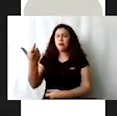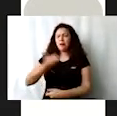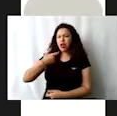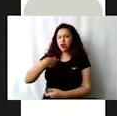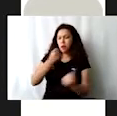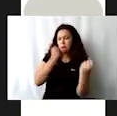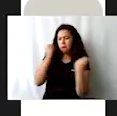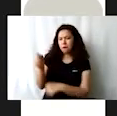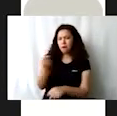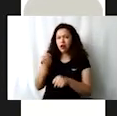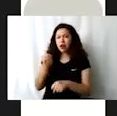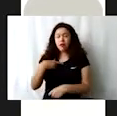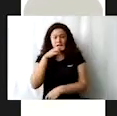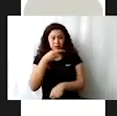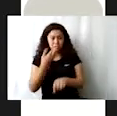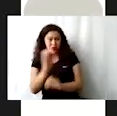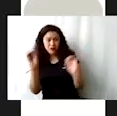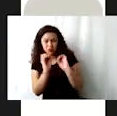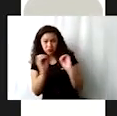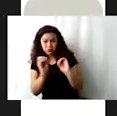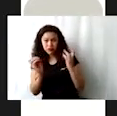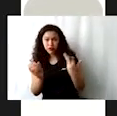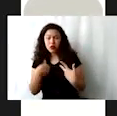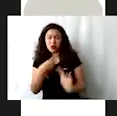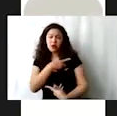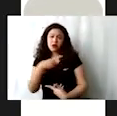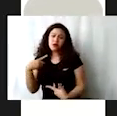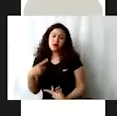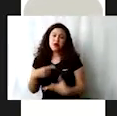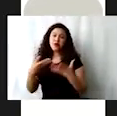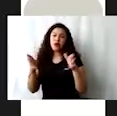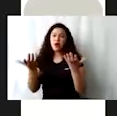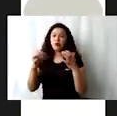Bueno, tampoco es mi responsabilidad. Yo debo despachar este paquete.